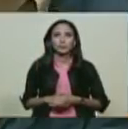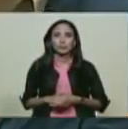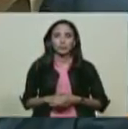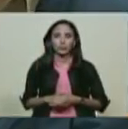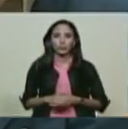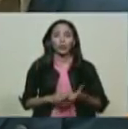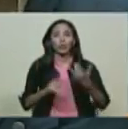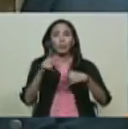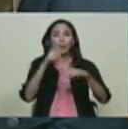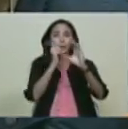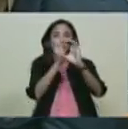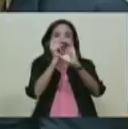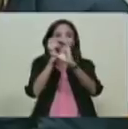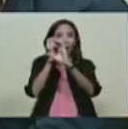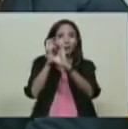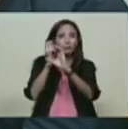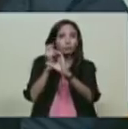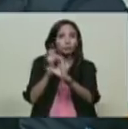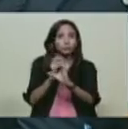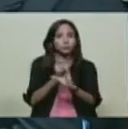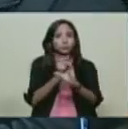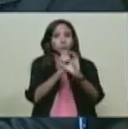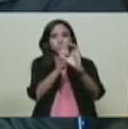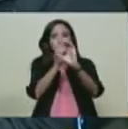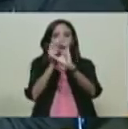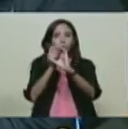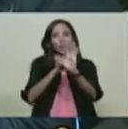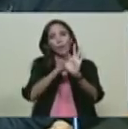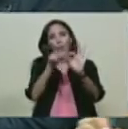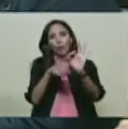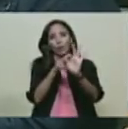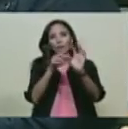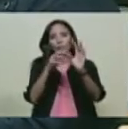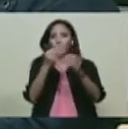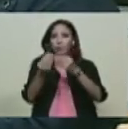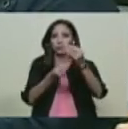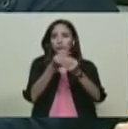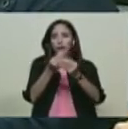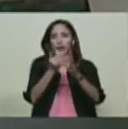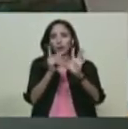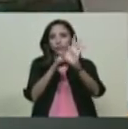la minería, en el caso de las criptomonedas,